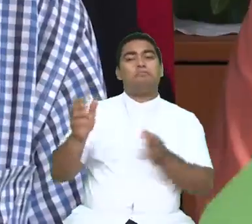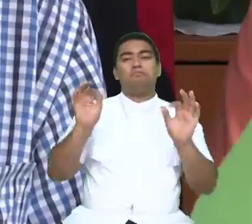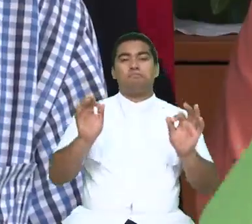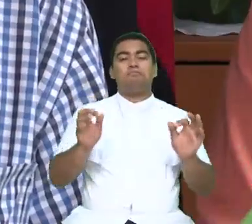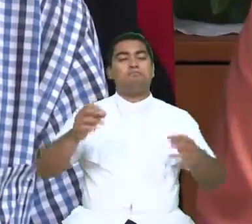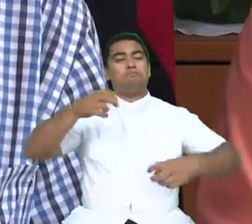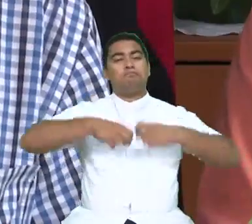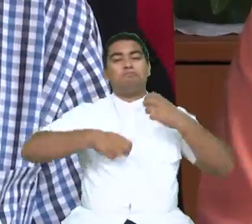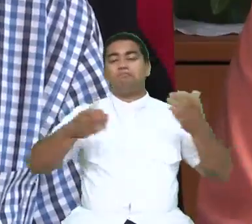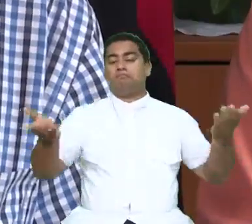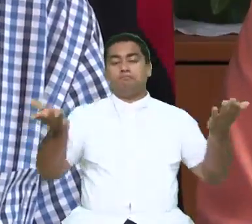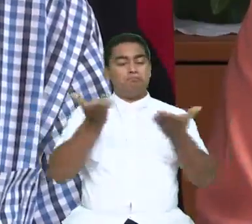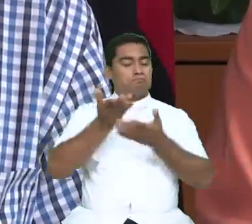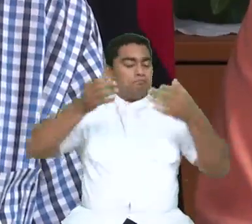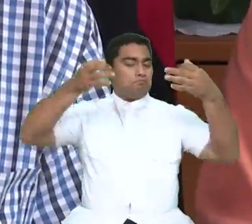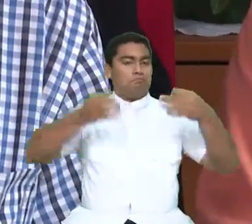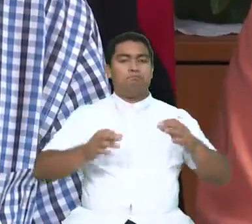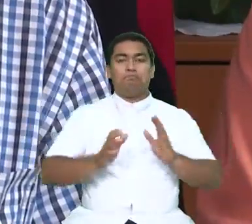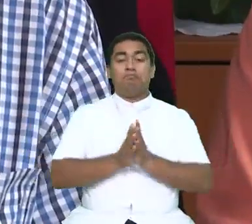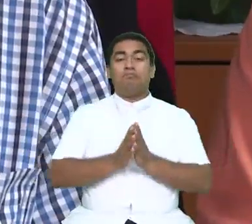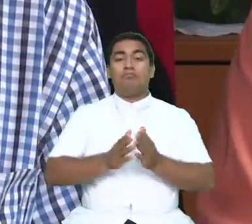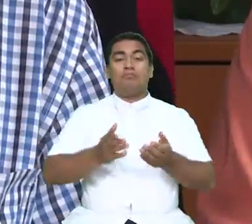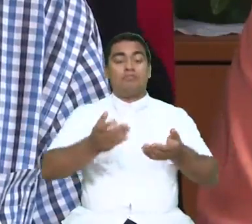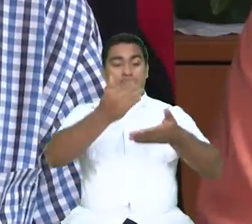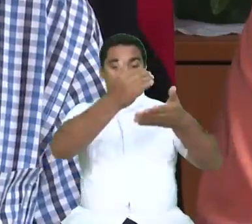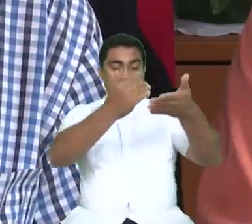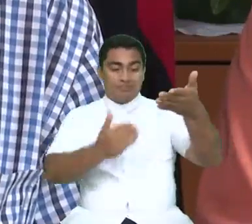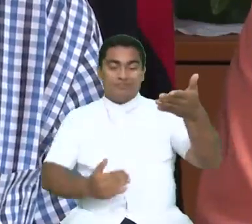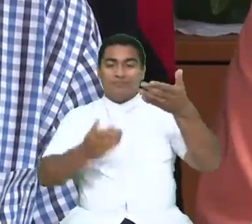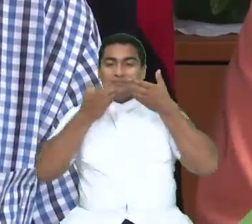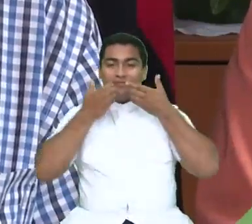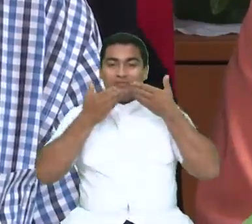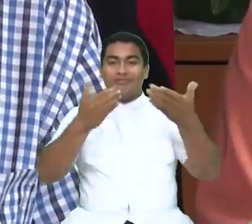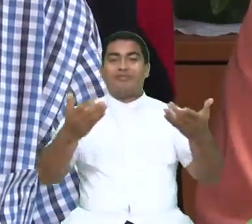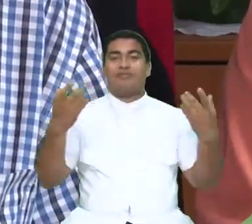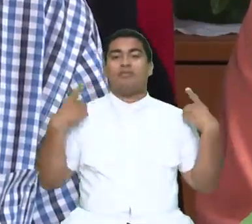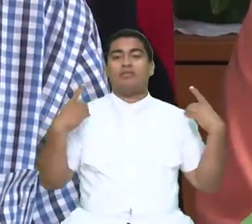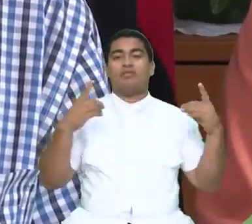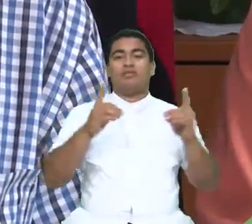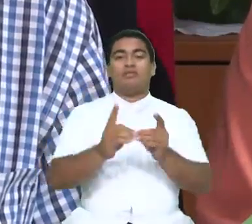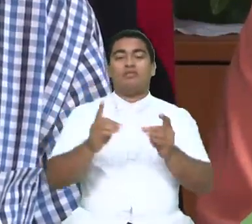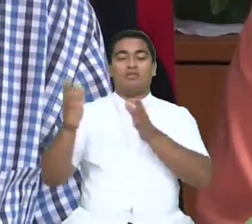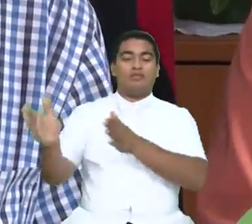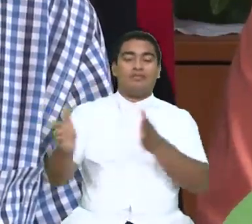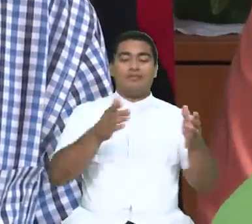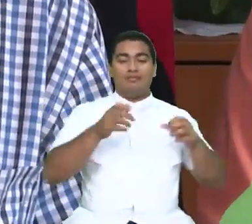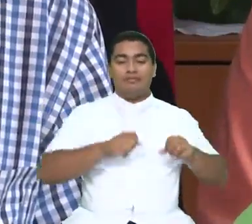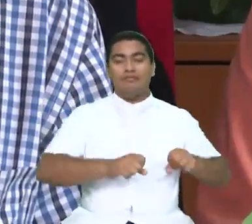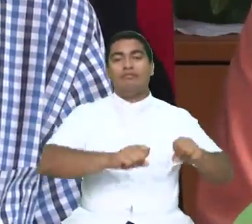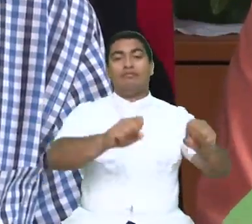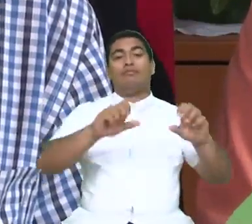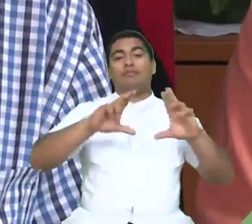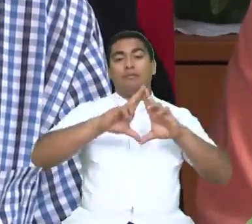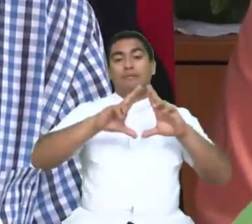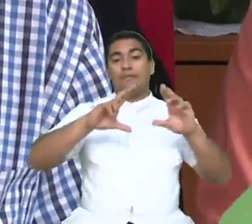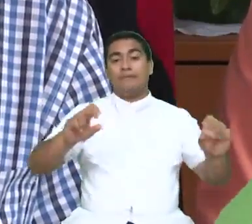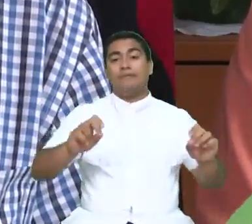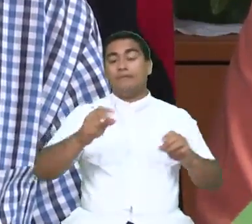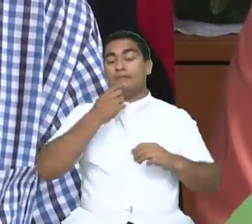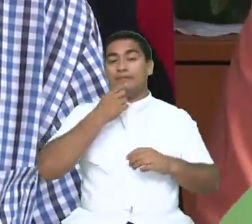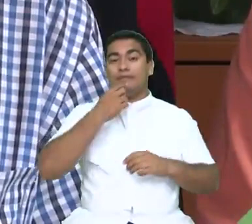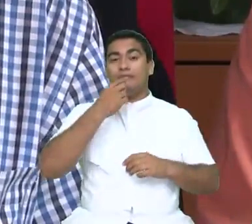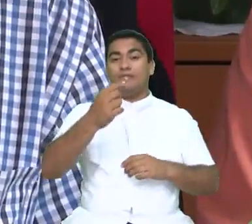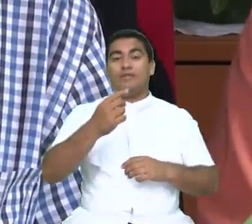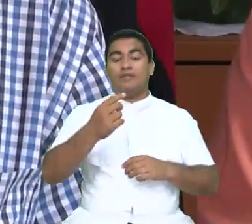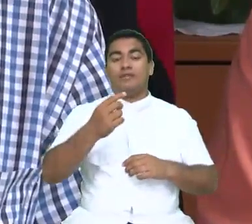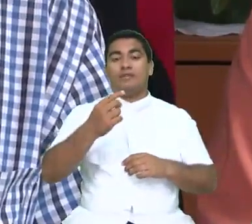La noticia fue dada a conocer a través de una circular leída por el director general de aduanas de Nicaragua. Se elimina a partir